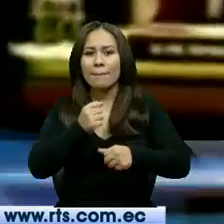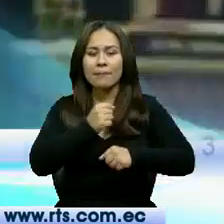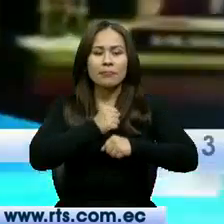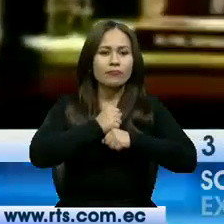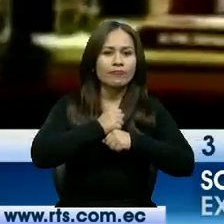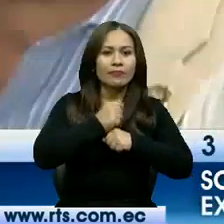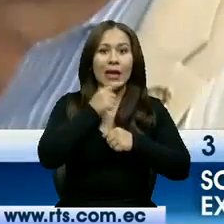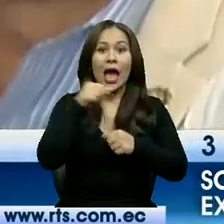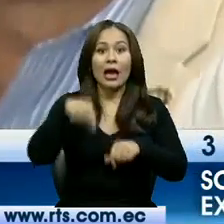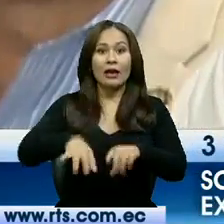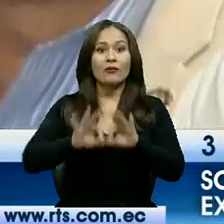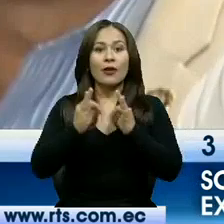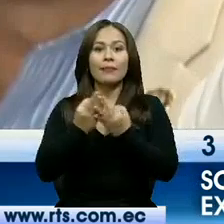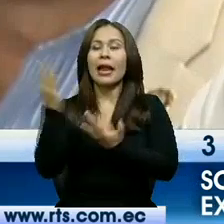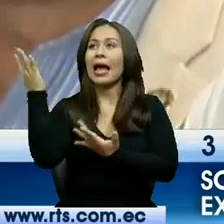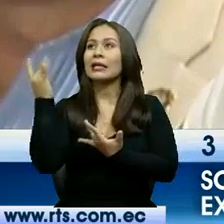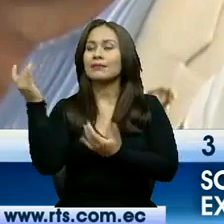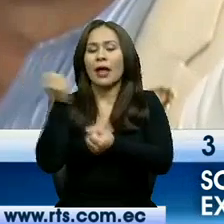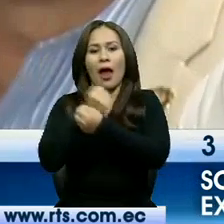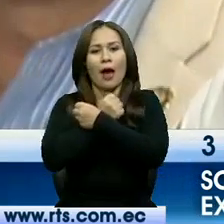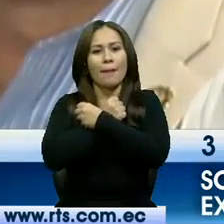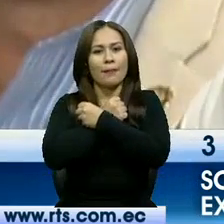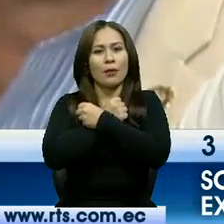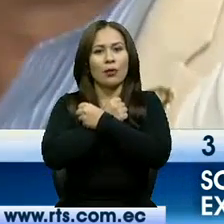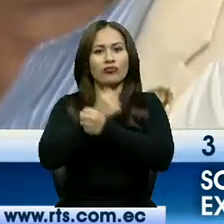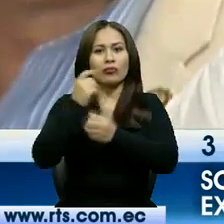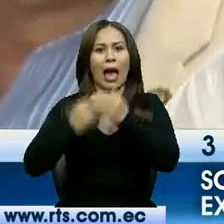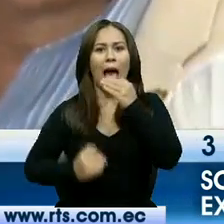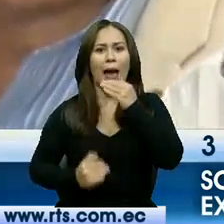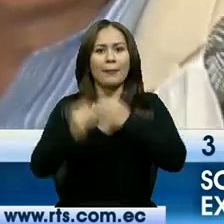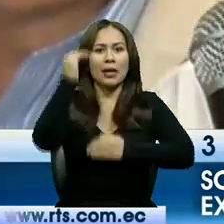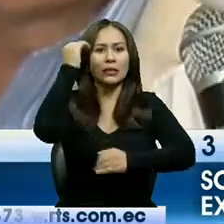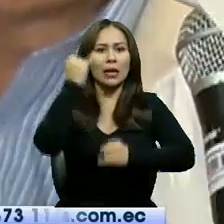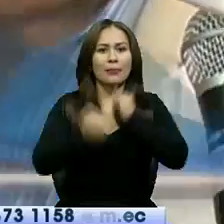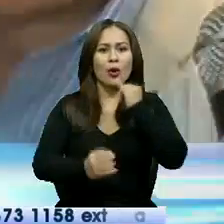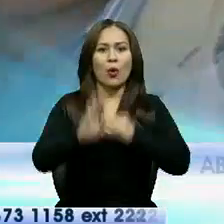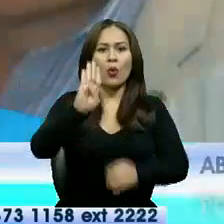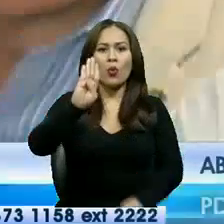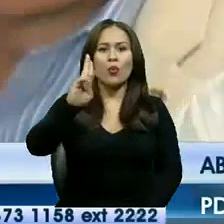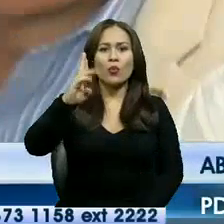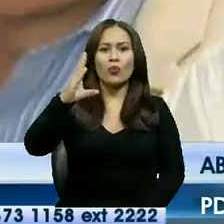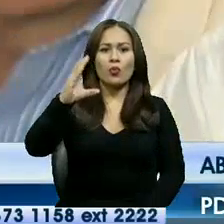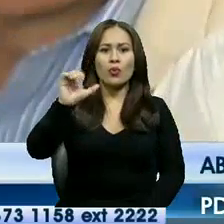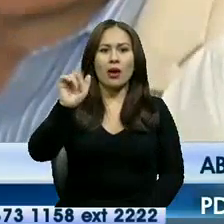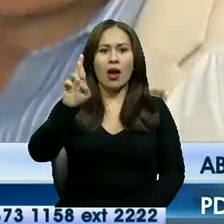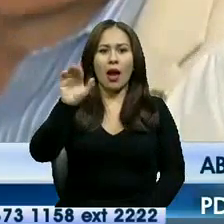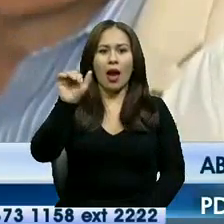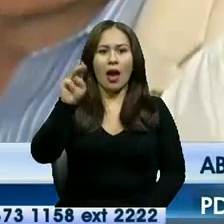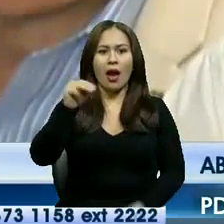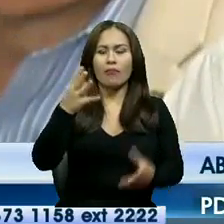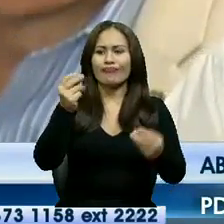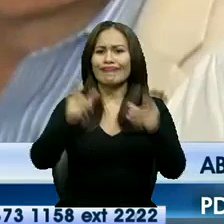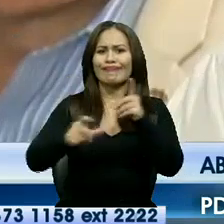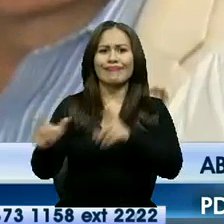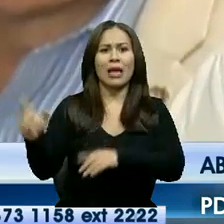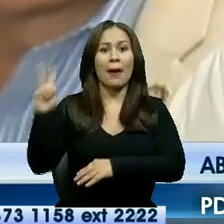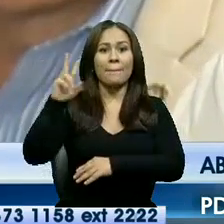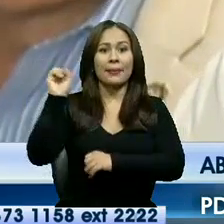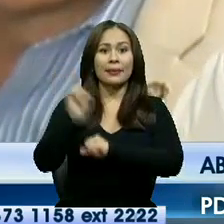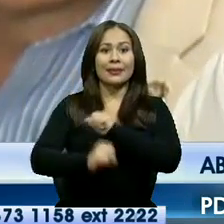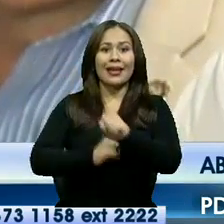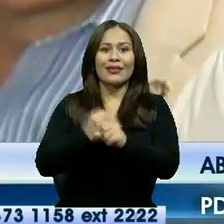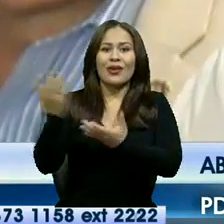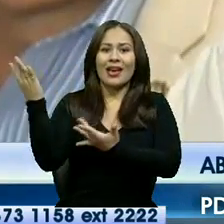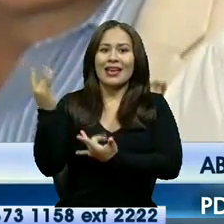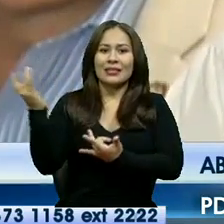familia que lo espera con amor, que sobrepasa el apellido Bucaram y que se envuelve en todas estas voluntades que 20 años después siguen